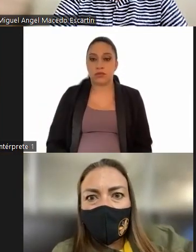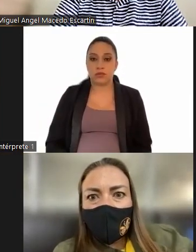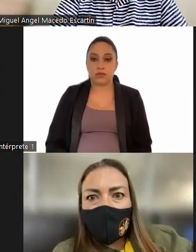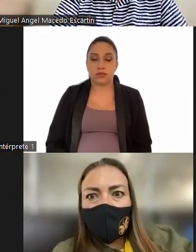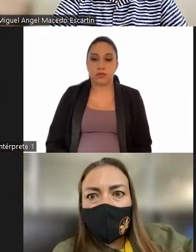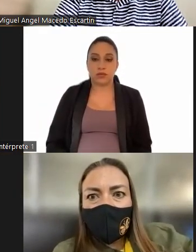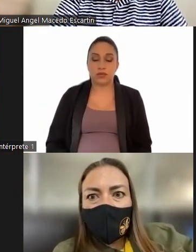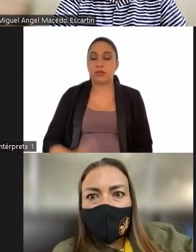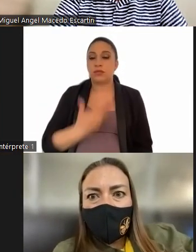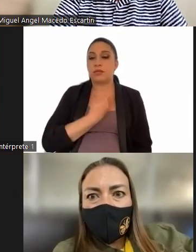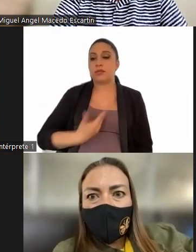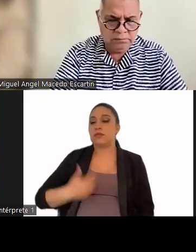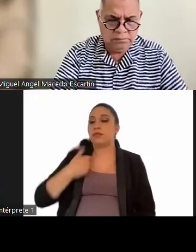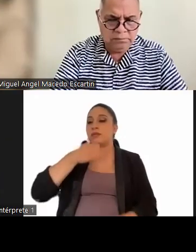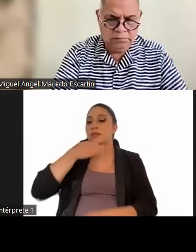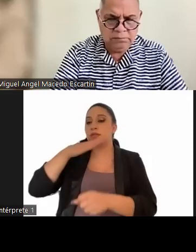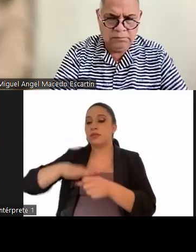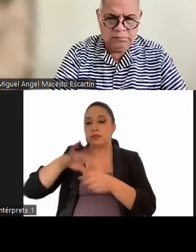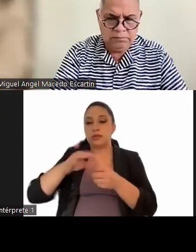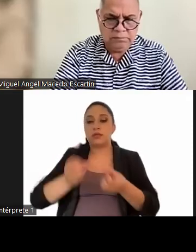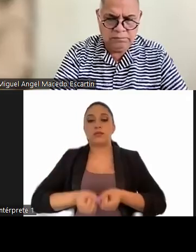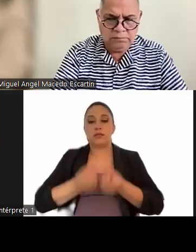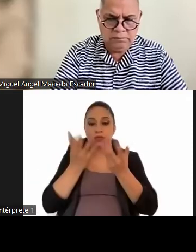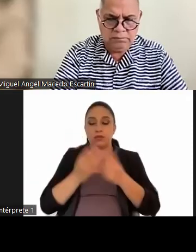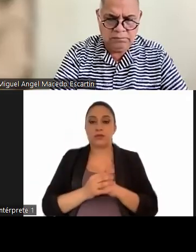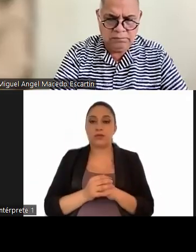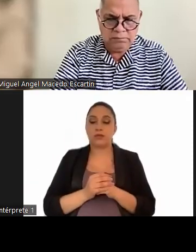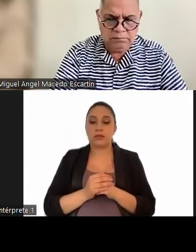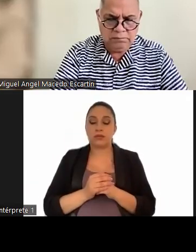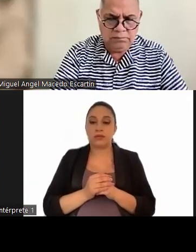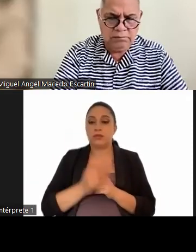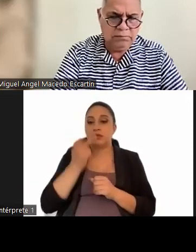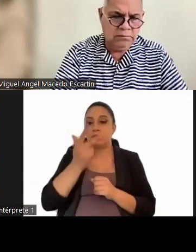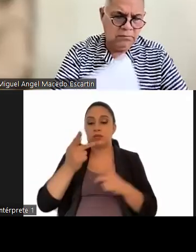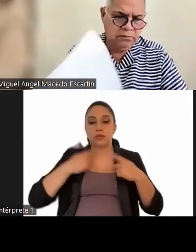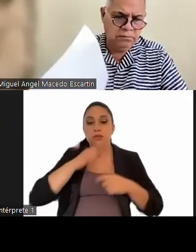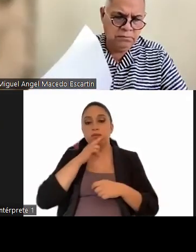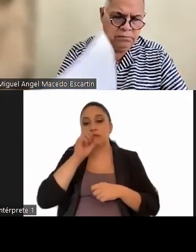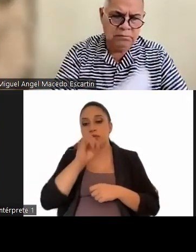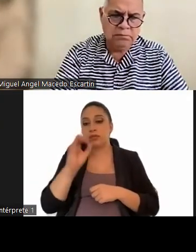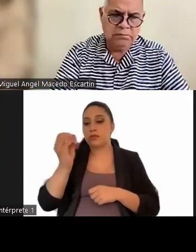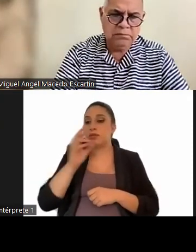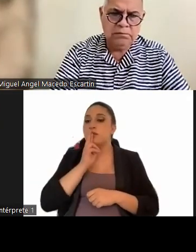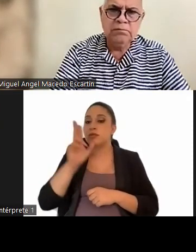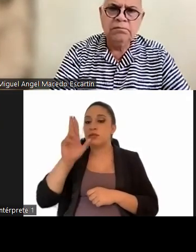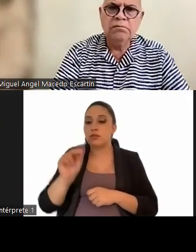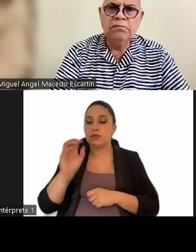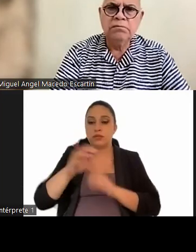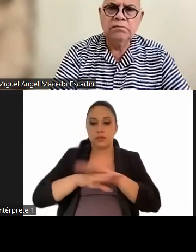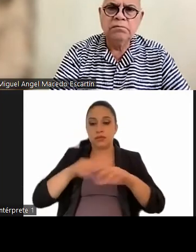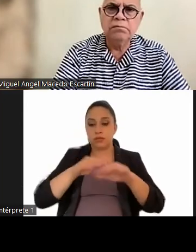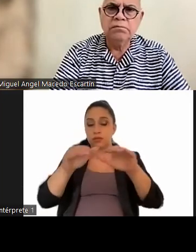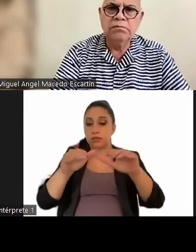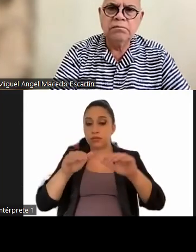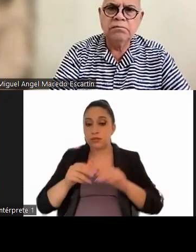Diputada Presidenta, el resultado de la votación es el siguiente. 8 votos a favor, 0 en contra y 0 abstenciones, por lo que se aprueba el dictamen